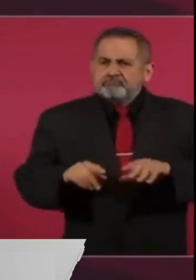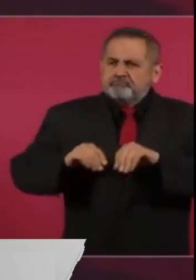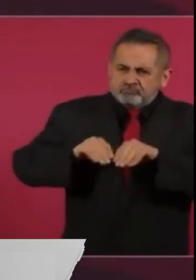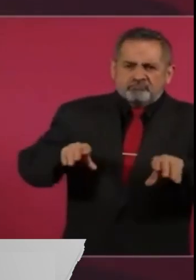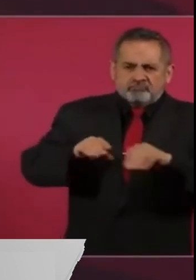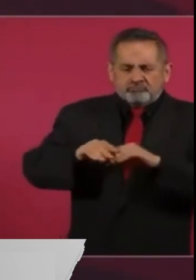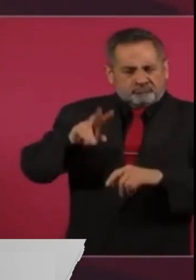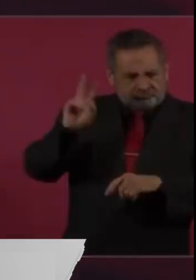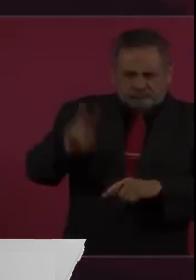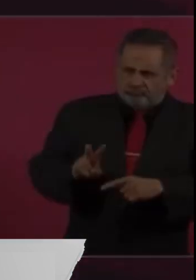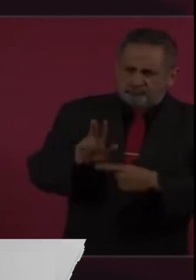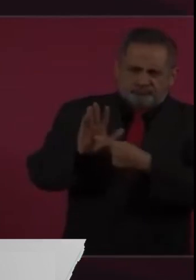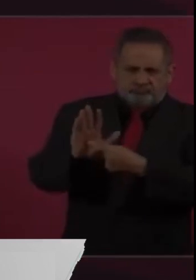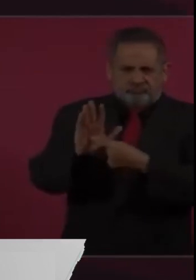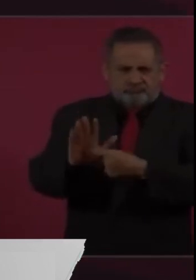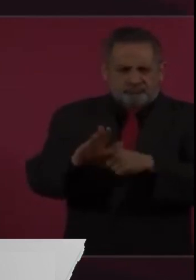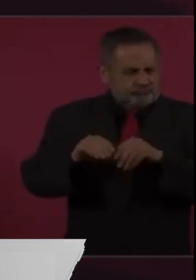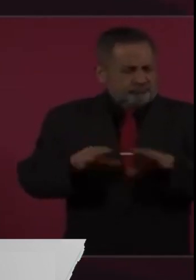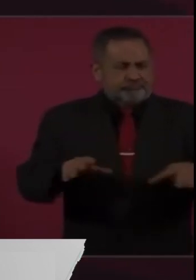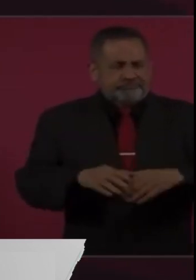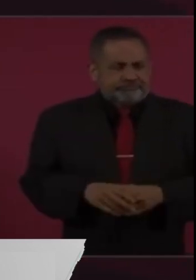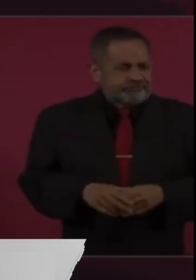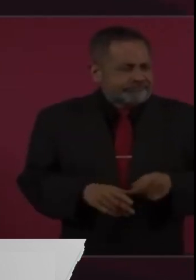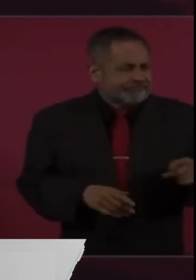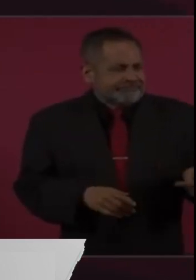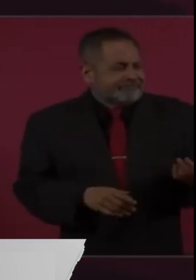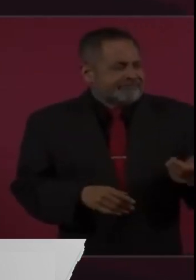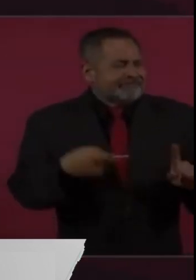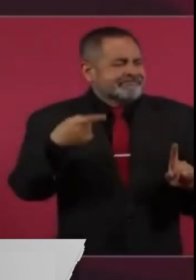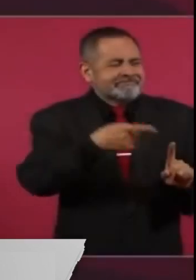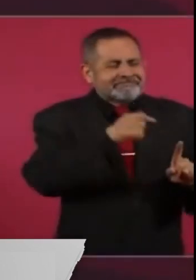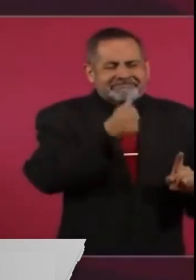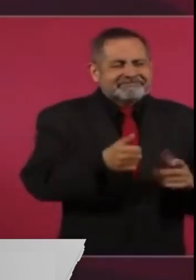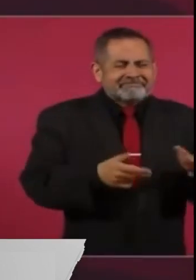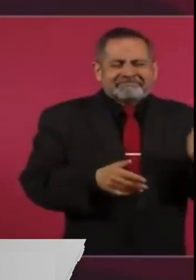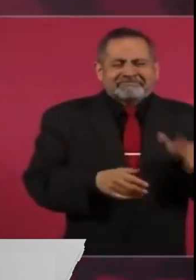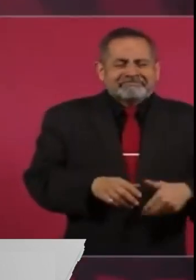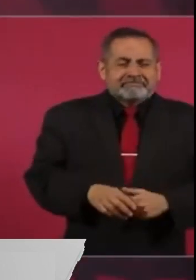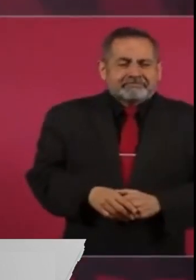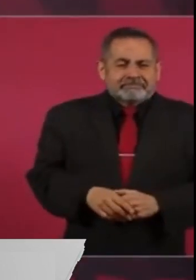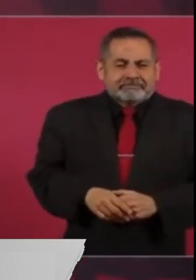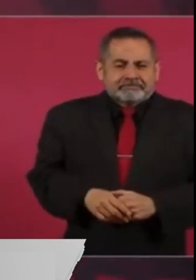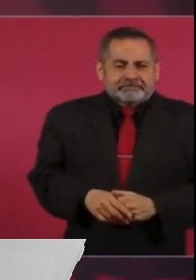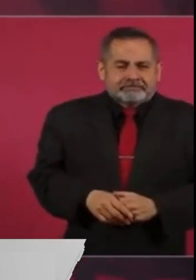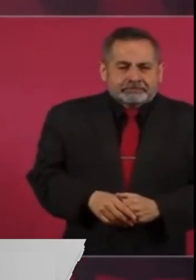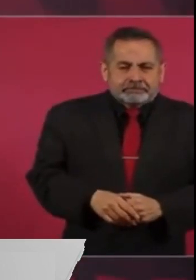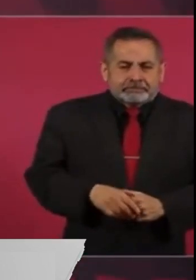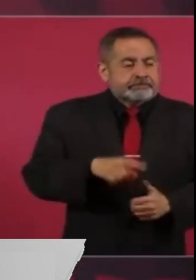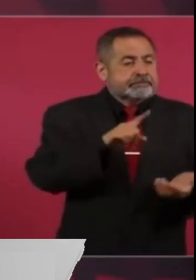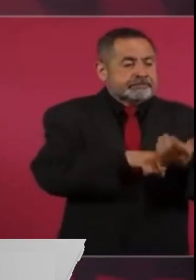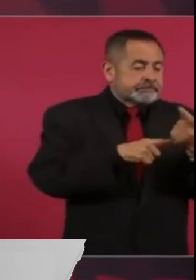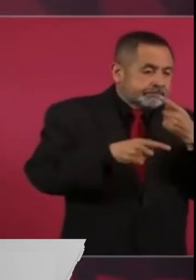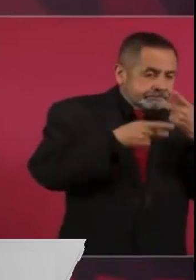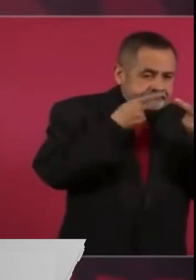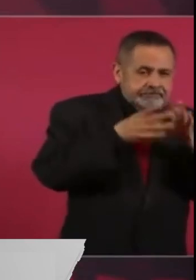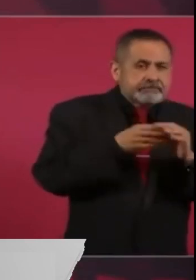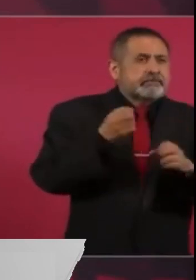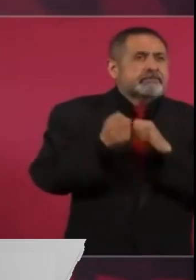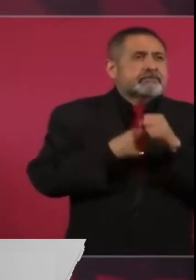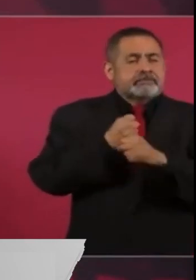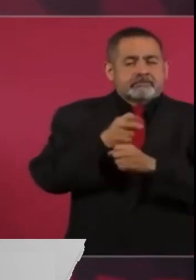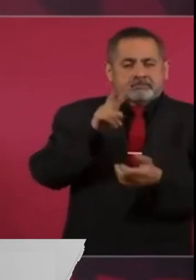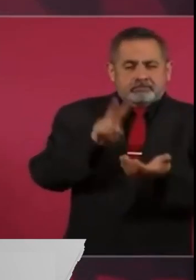combatiendo más, porque no es la nota. O sea, cuando traen a los publicistas en el